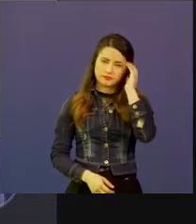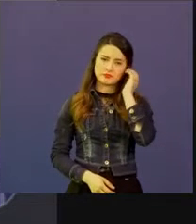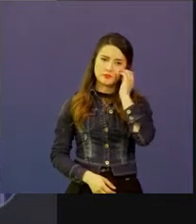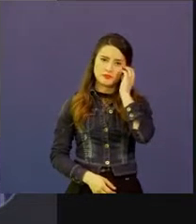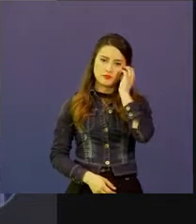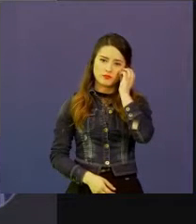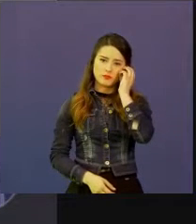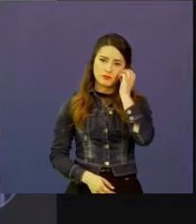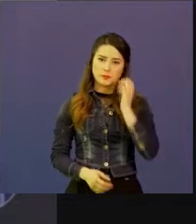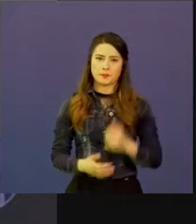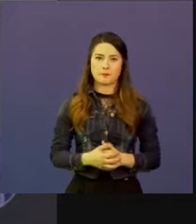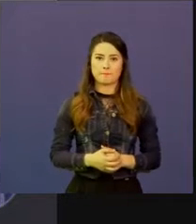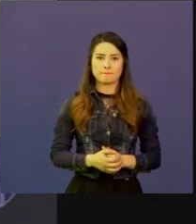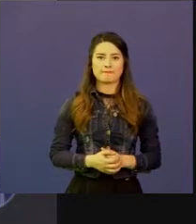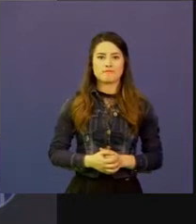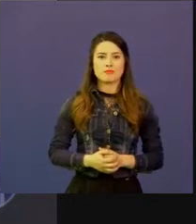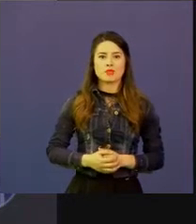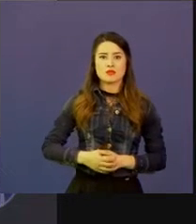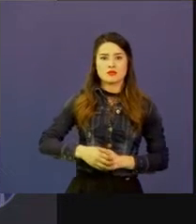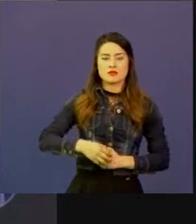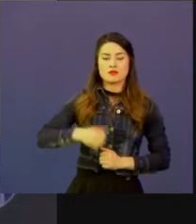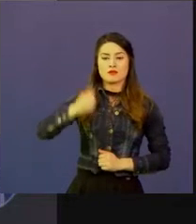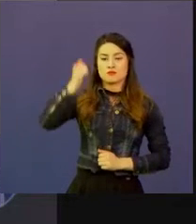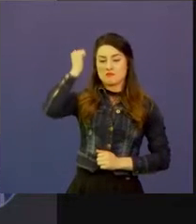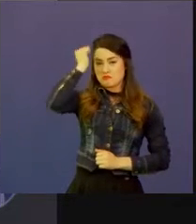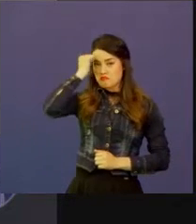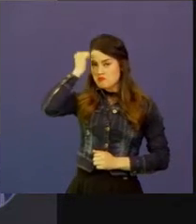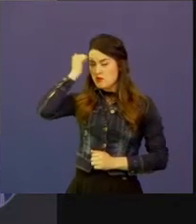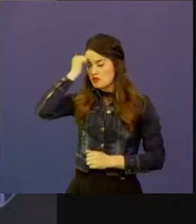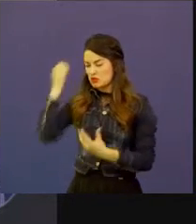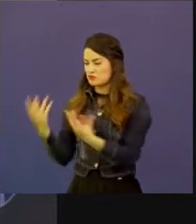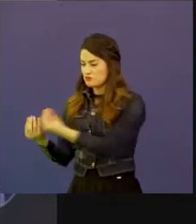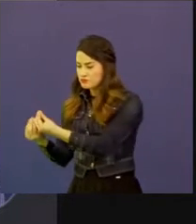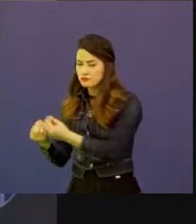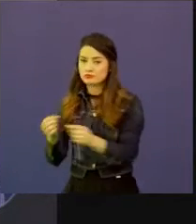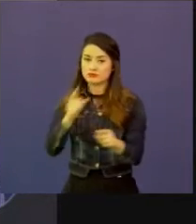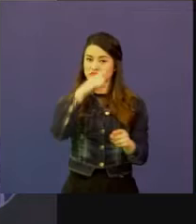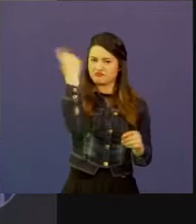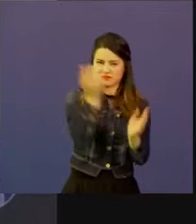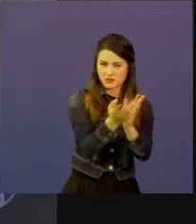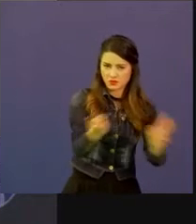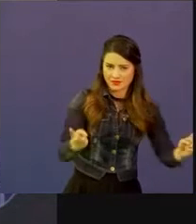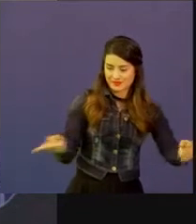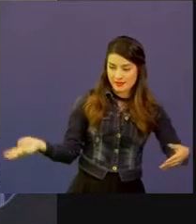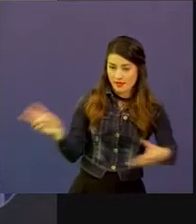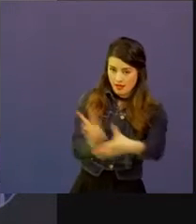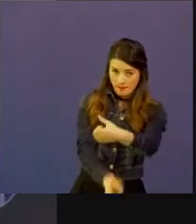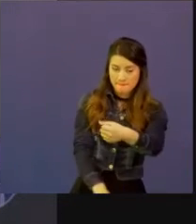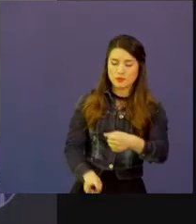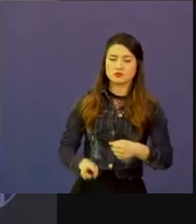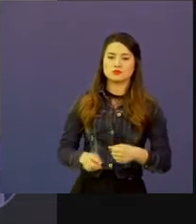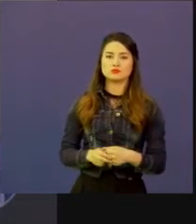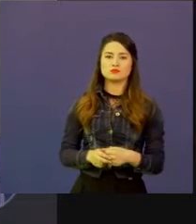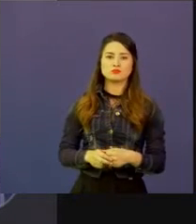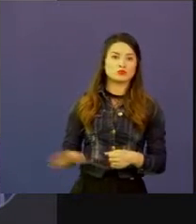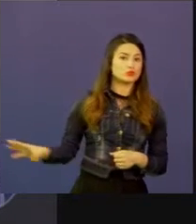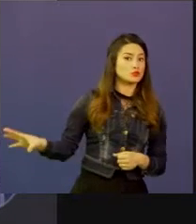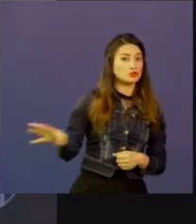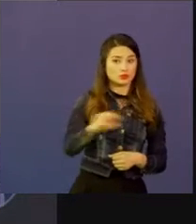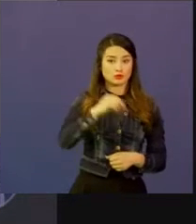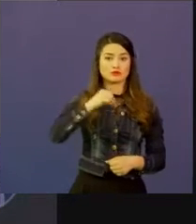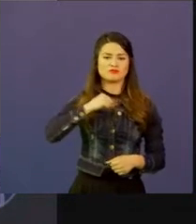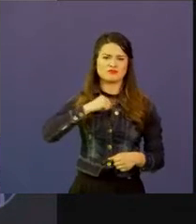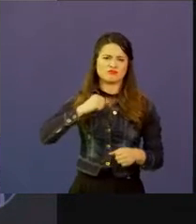Tanto los maestros como los estudiantes, como bien conocemos, poseen diferentes herramientas para alcanzar sus objetivos, tanto de enseñanza como